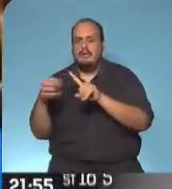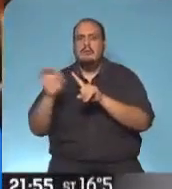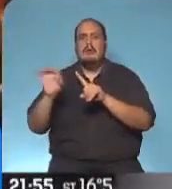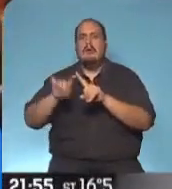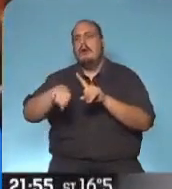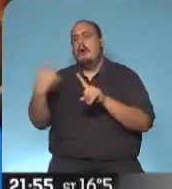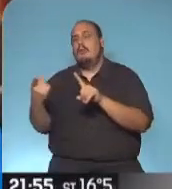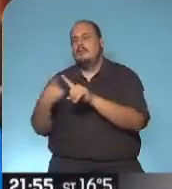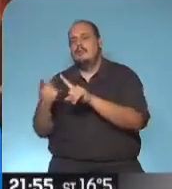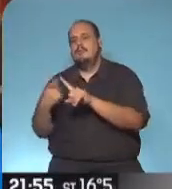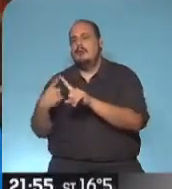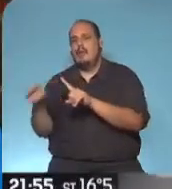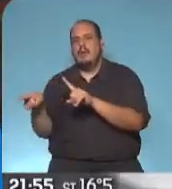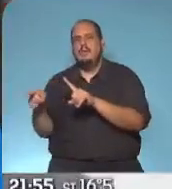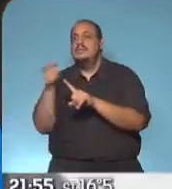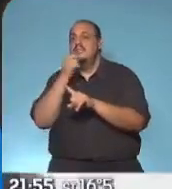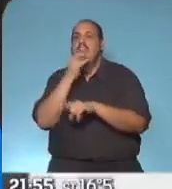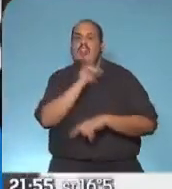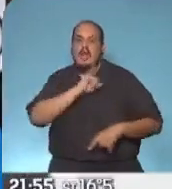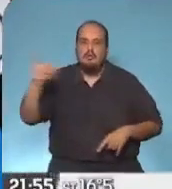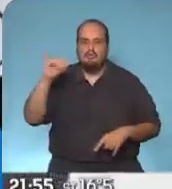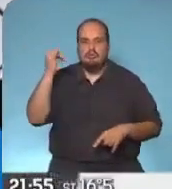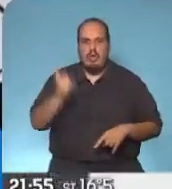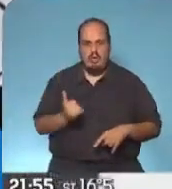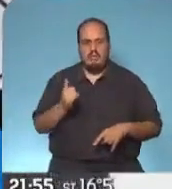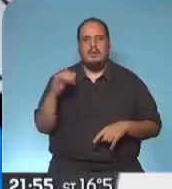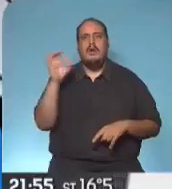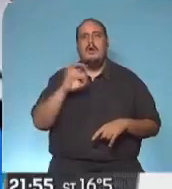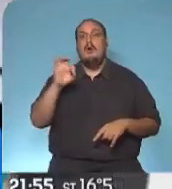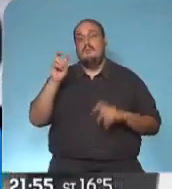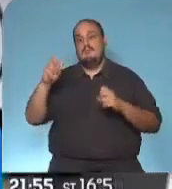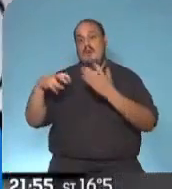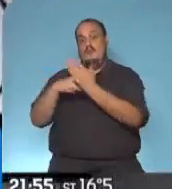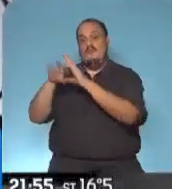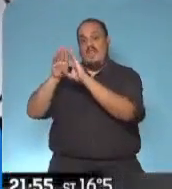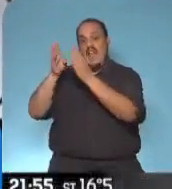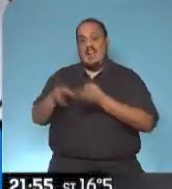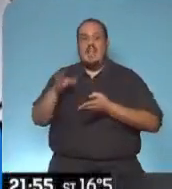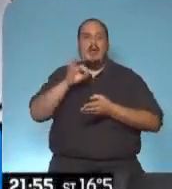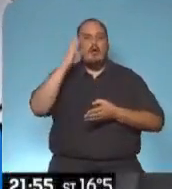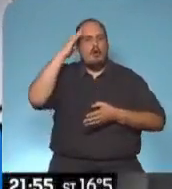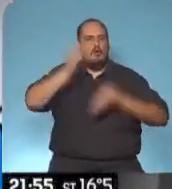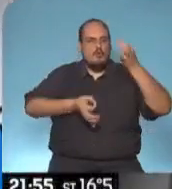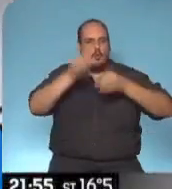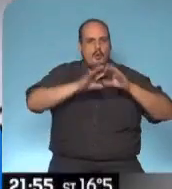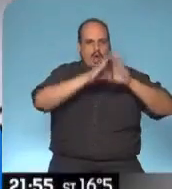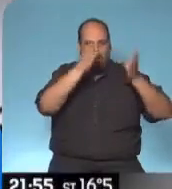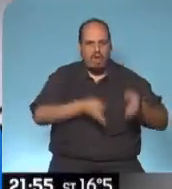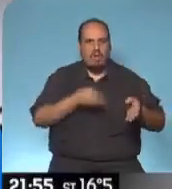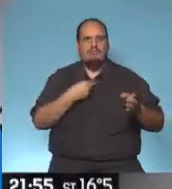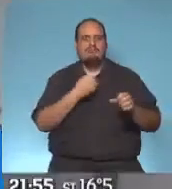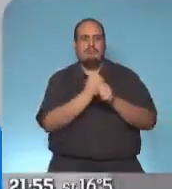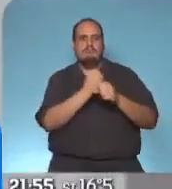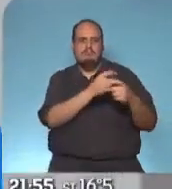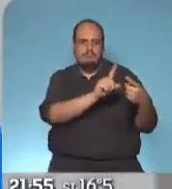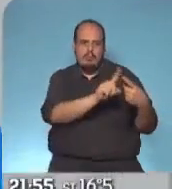contacto a alguien que sepa. Si hubo denuncias, se trabaja con la fiscalía o el juzgado que lo hubo. Bueno, siempre buscando la